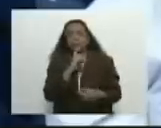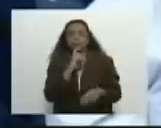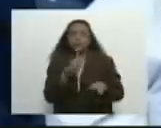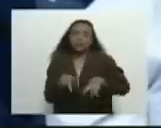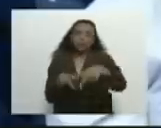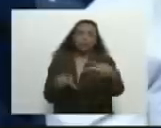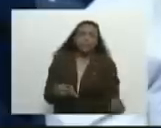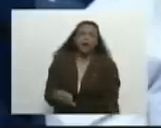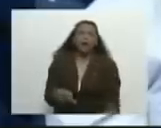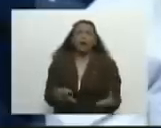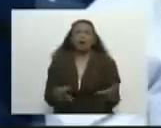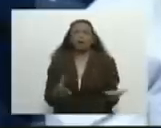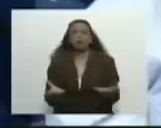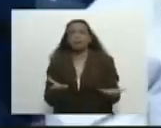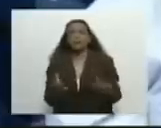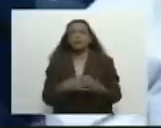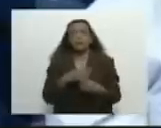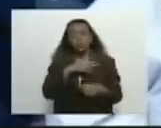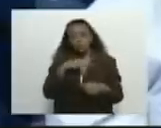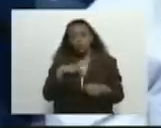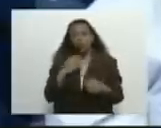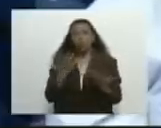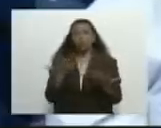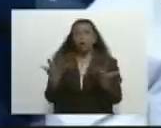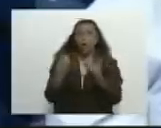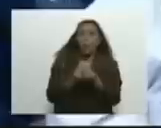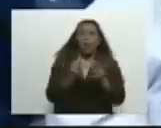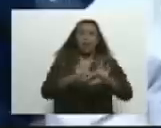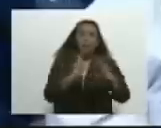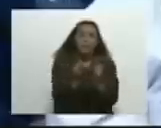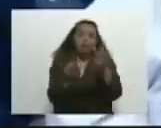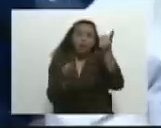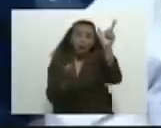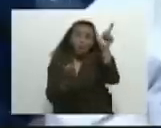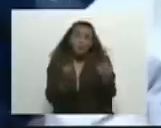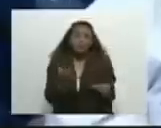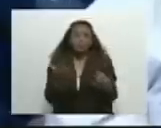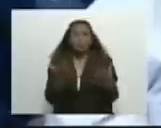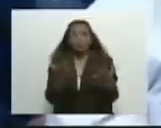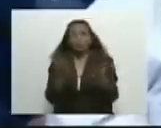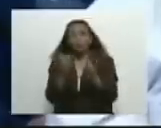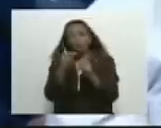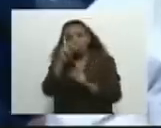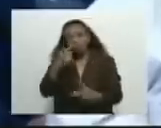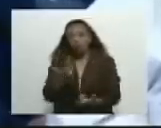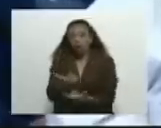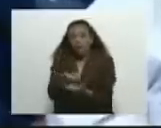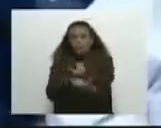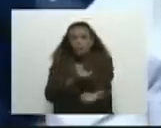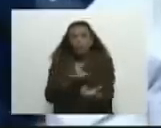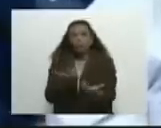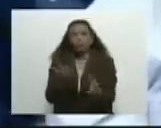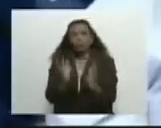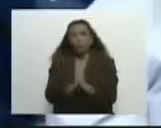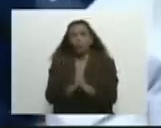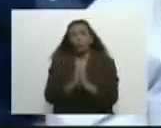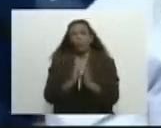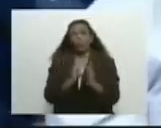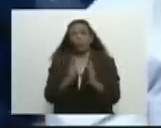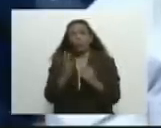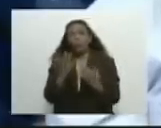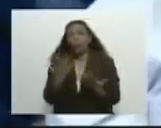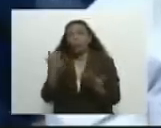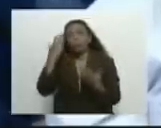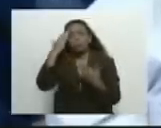Sabino. Nosotros hemos acompañado a la familia, a la promoción, las manifestaciones de